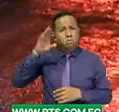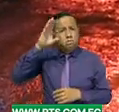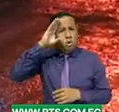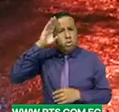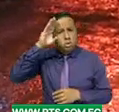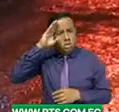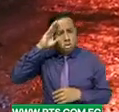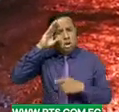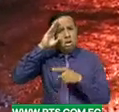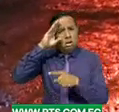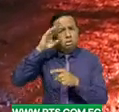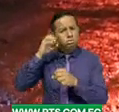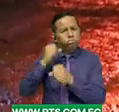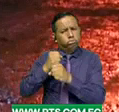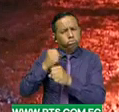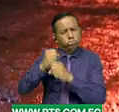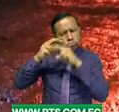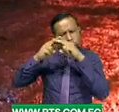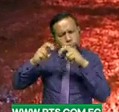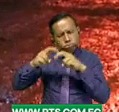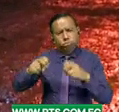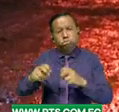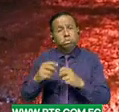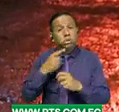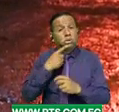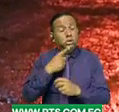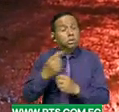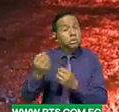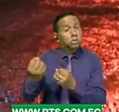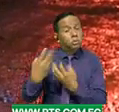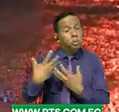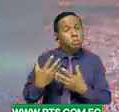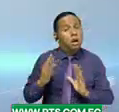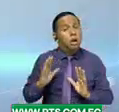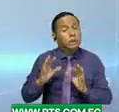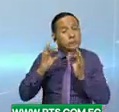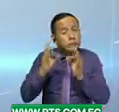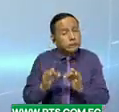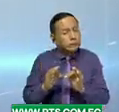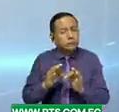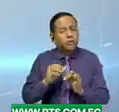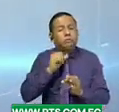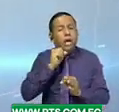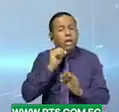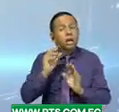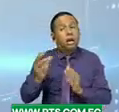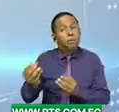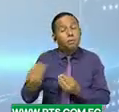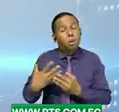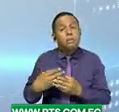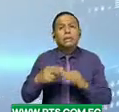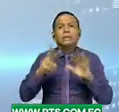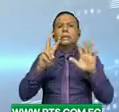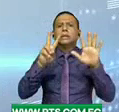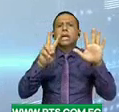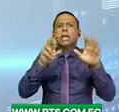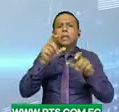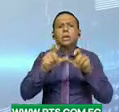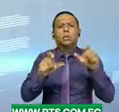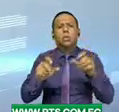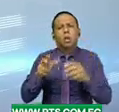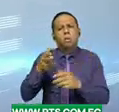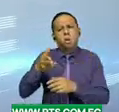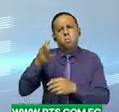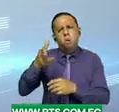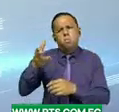el norte del país. Se hablan de, por ahora, preliminarmente, de 7 personas asesinadas. La cifra podría